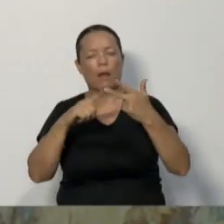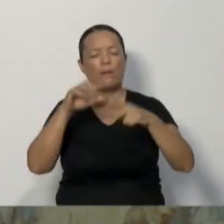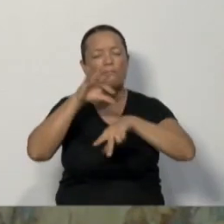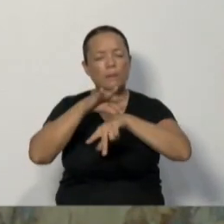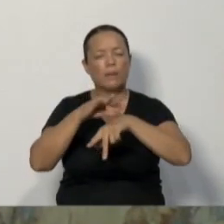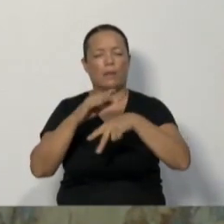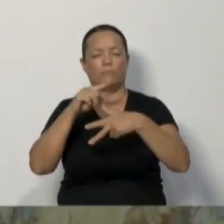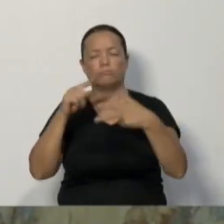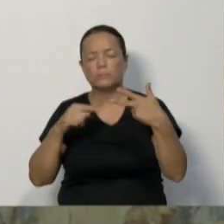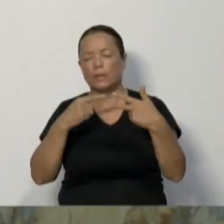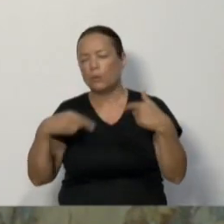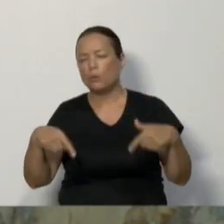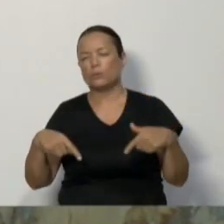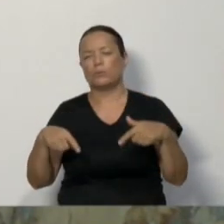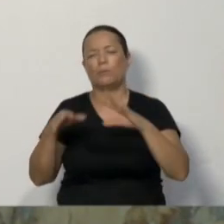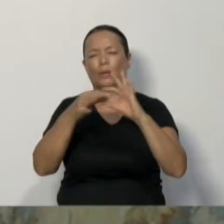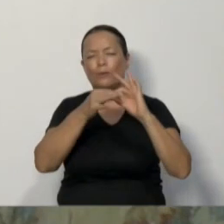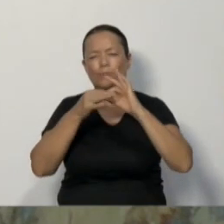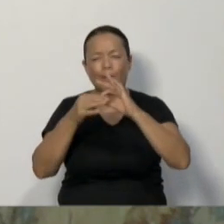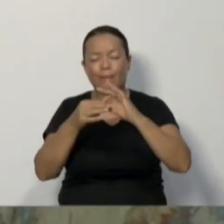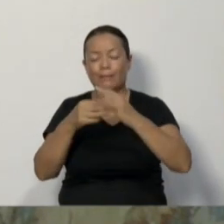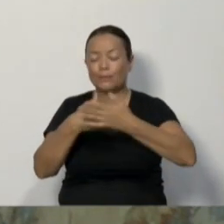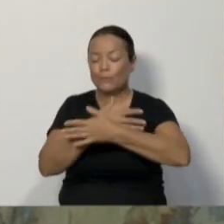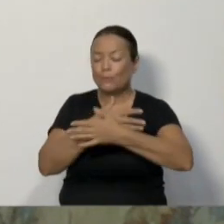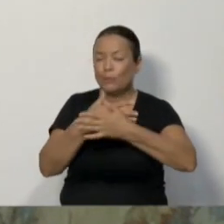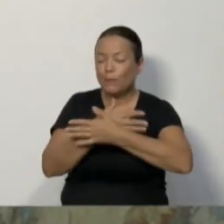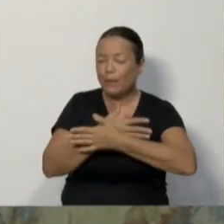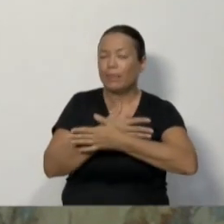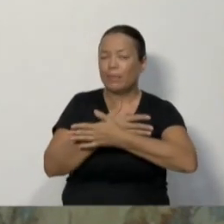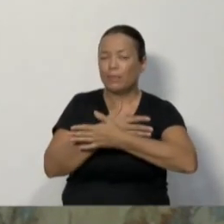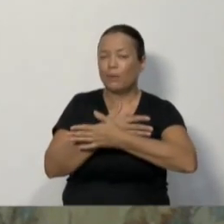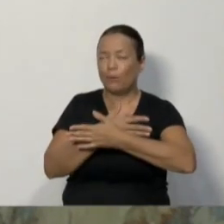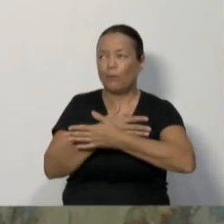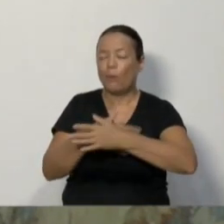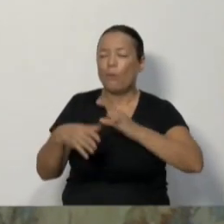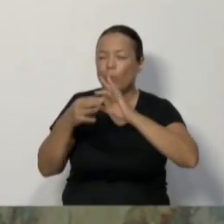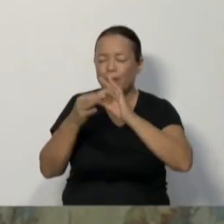la enfermedad, para que uniendo sus padecimientos a los